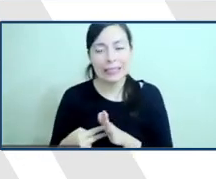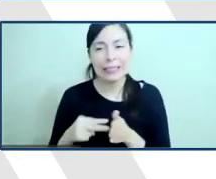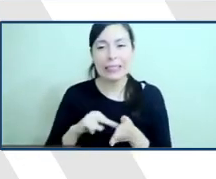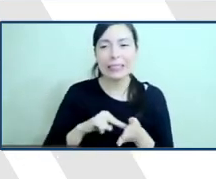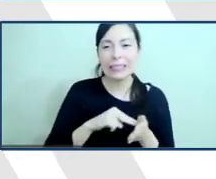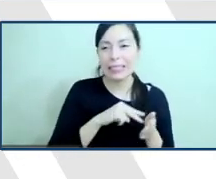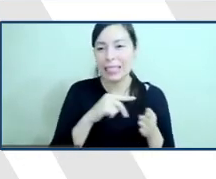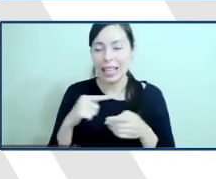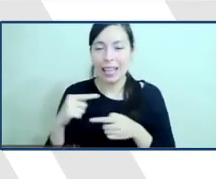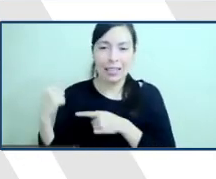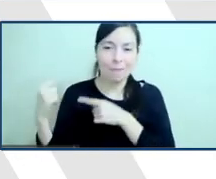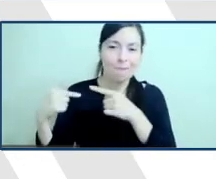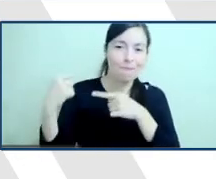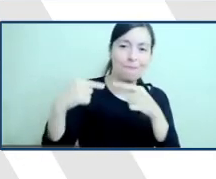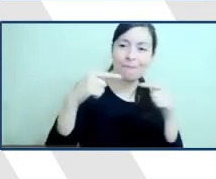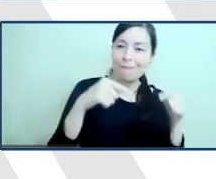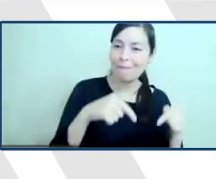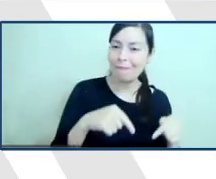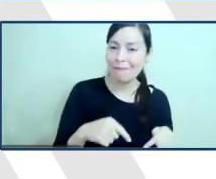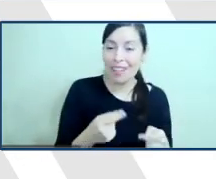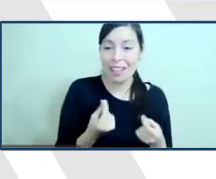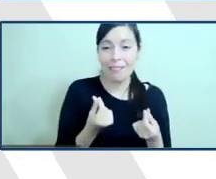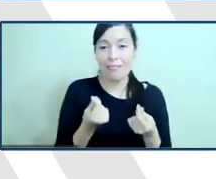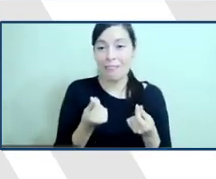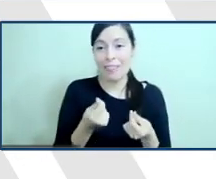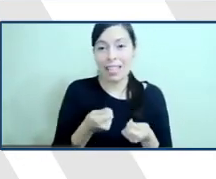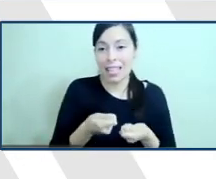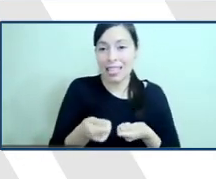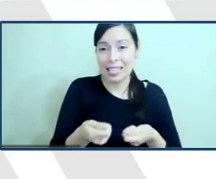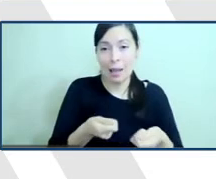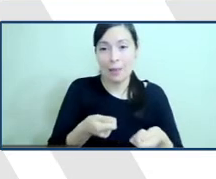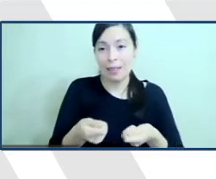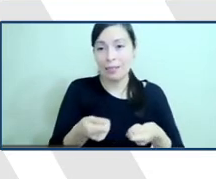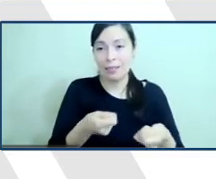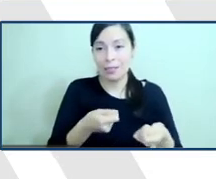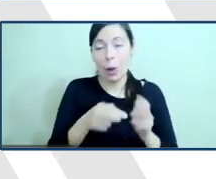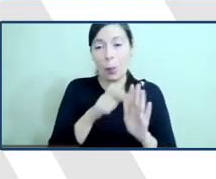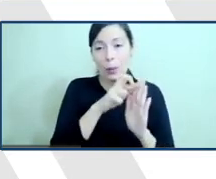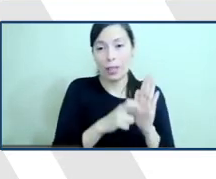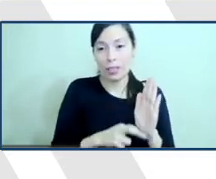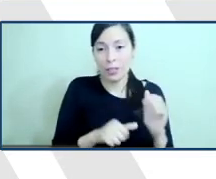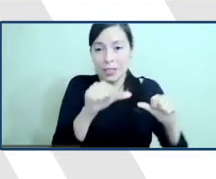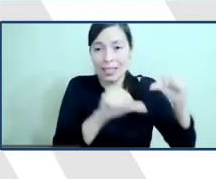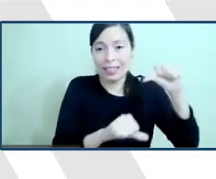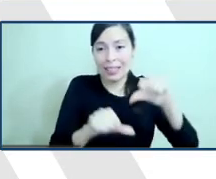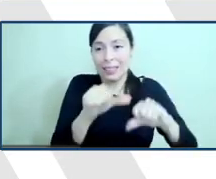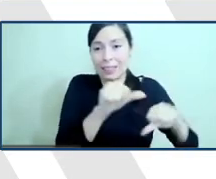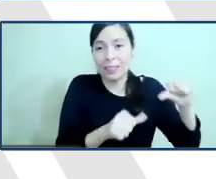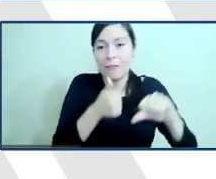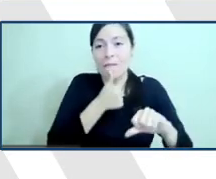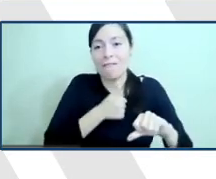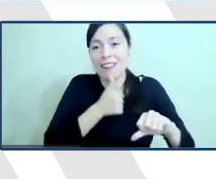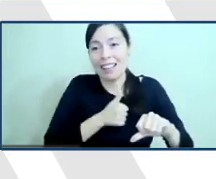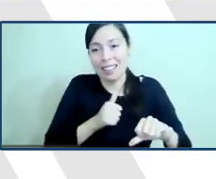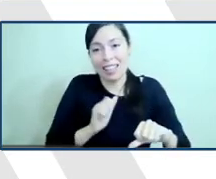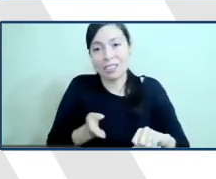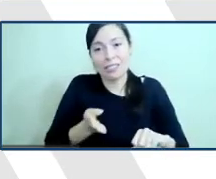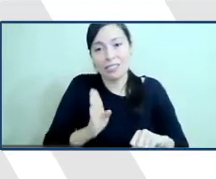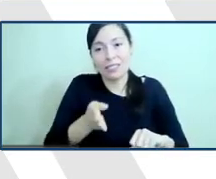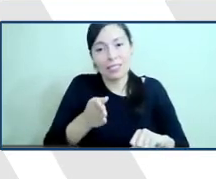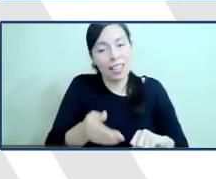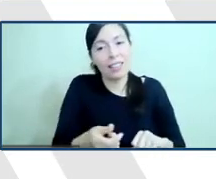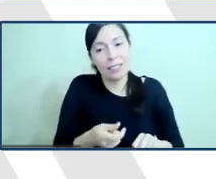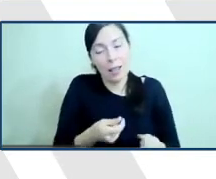hoy en día respecto a que el financiamiento para los proyectos científicos no parece ser adecuado, no parece ser constante, de manera que